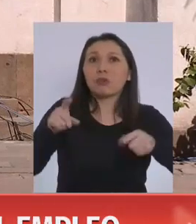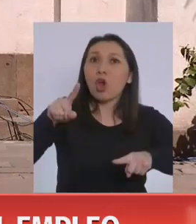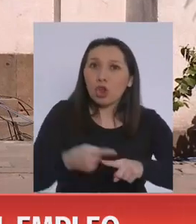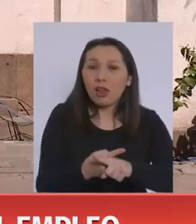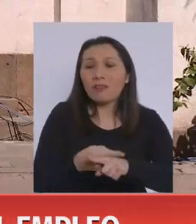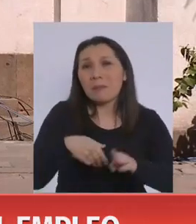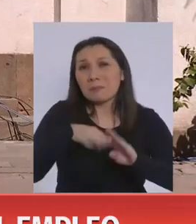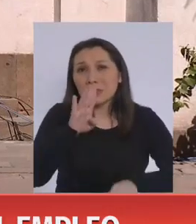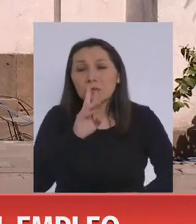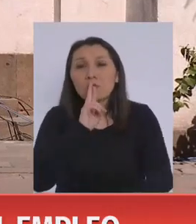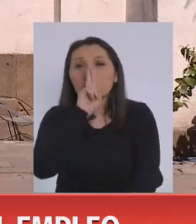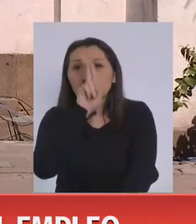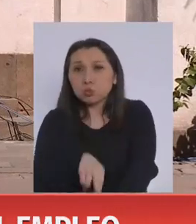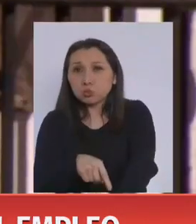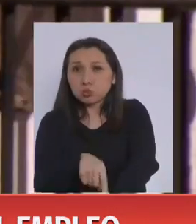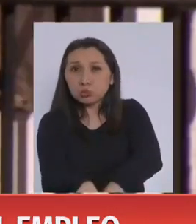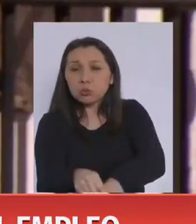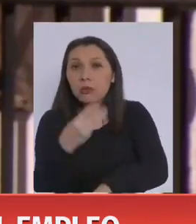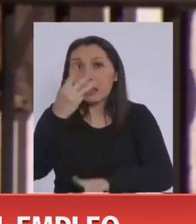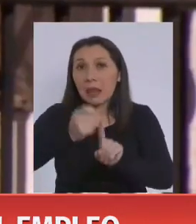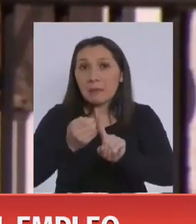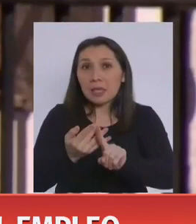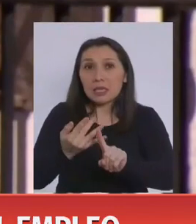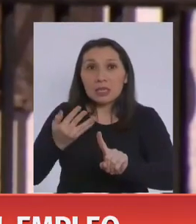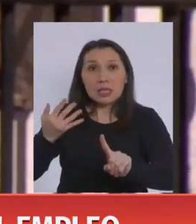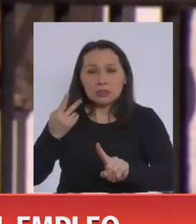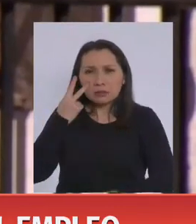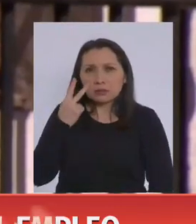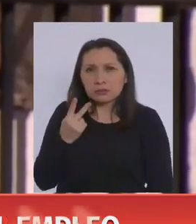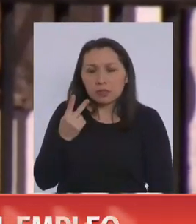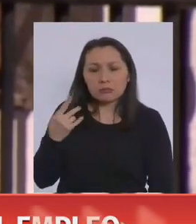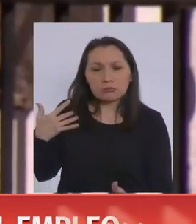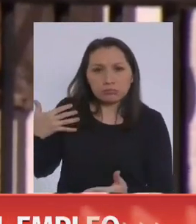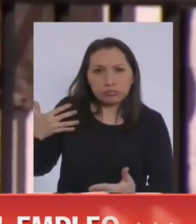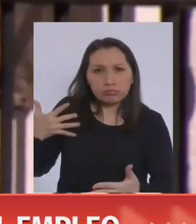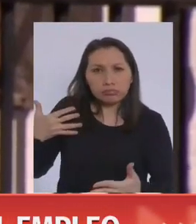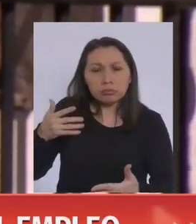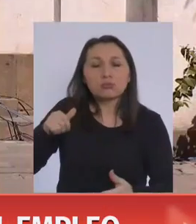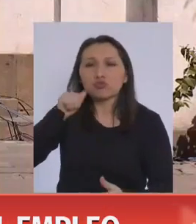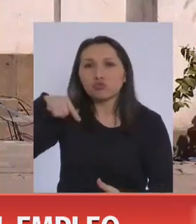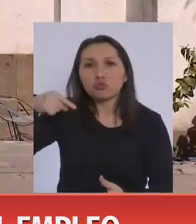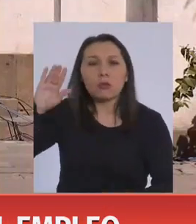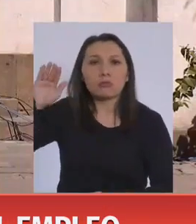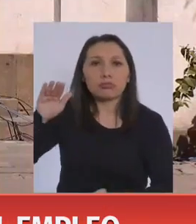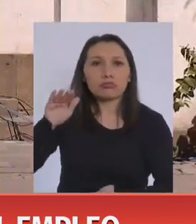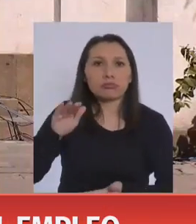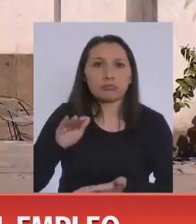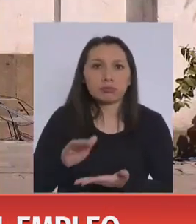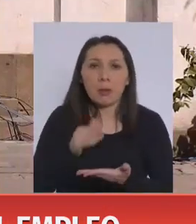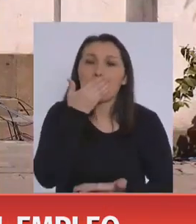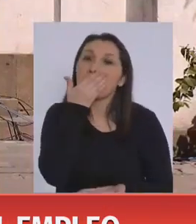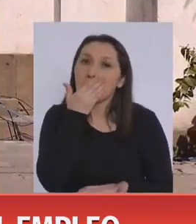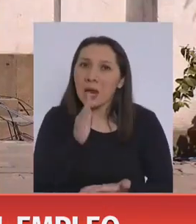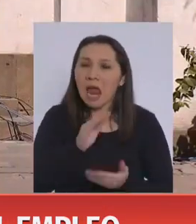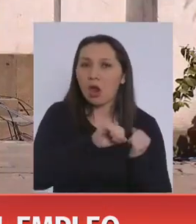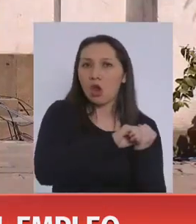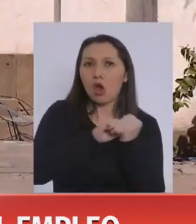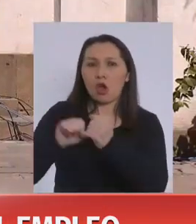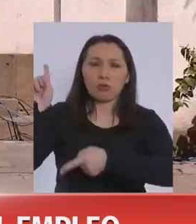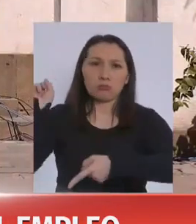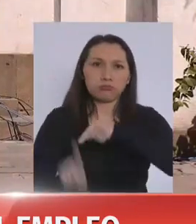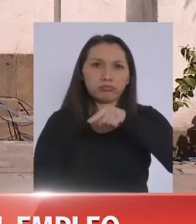país, en los últimos 3 meses hemos experimentado una significativa mejoría en el combate